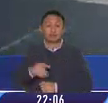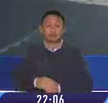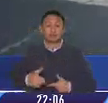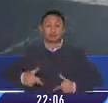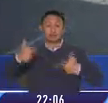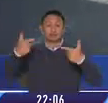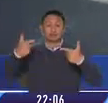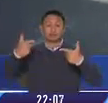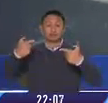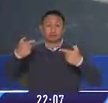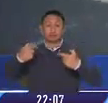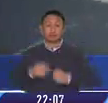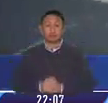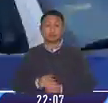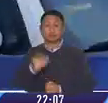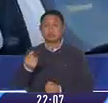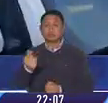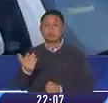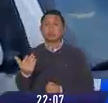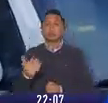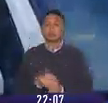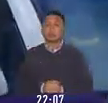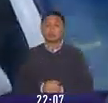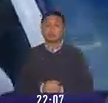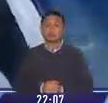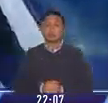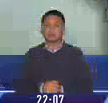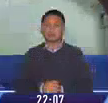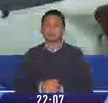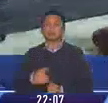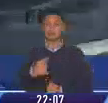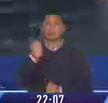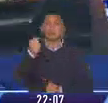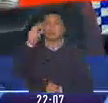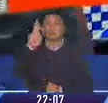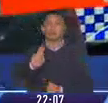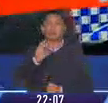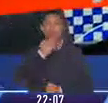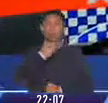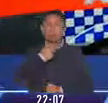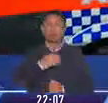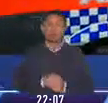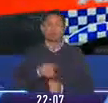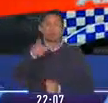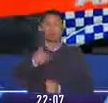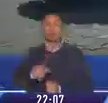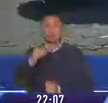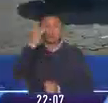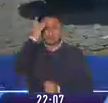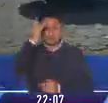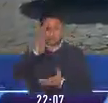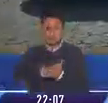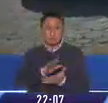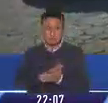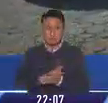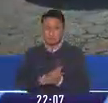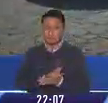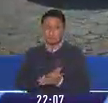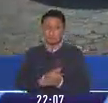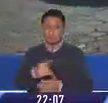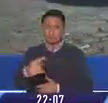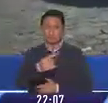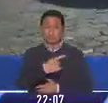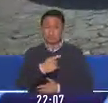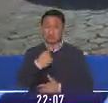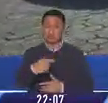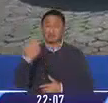armados y buscaban la plata. Es el sector de la Vicentina al sur de Ambato. La tranquilidad de los residentes se vio alterada tras